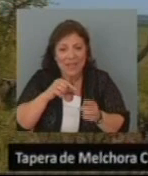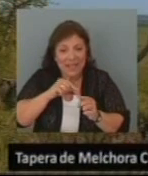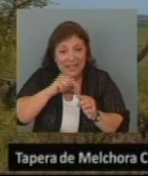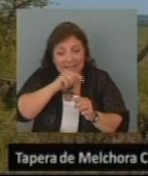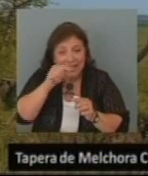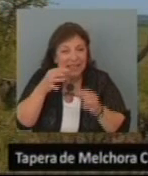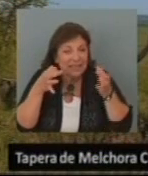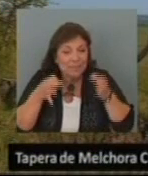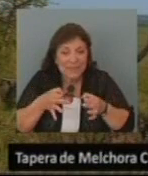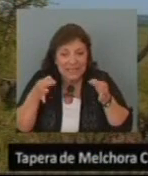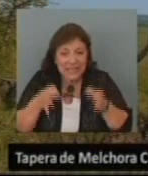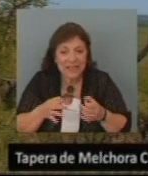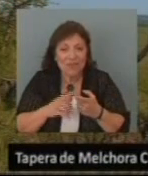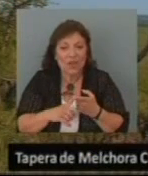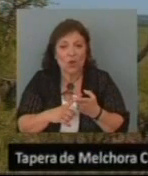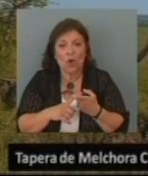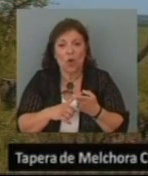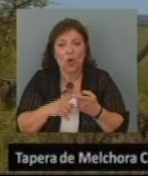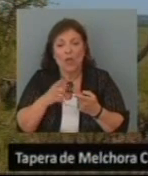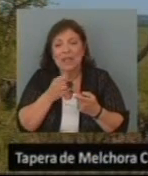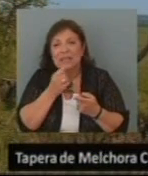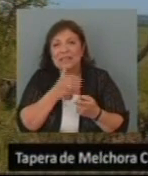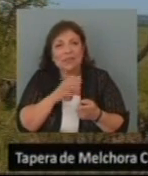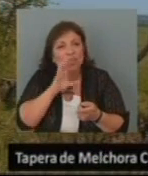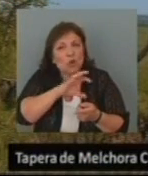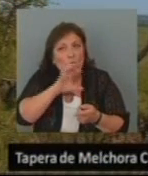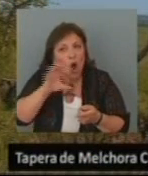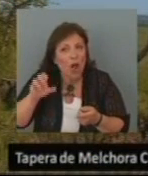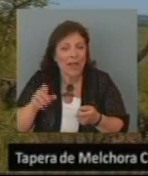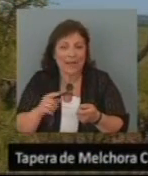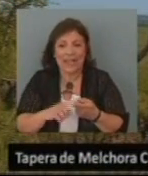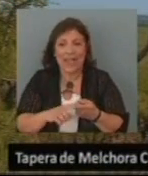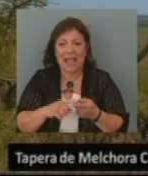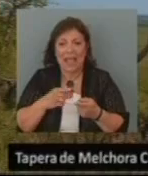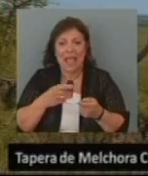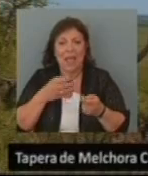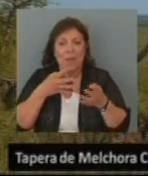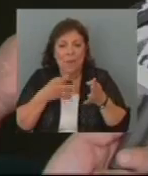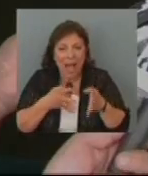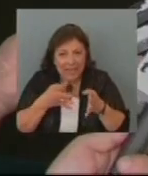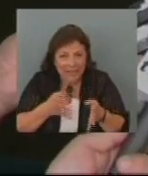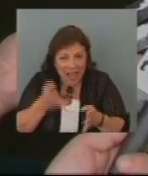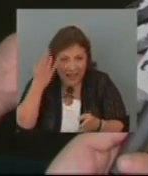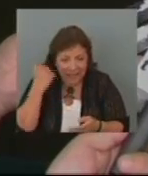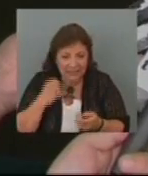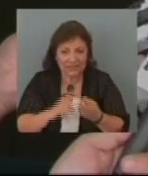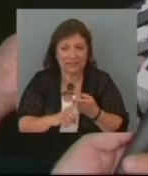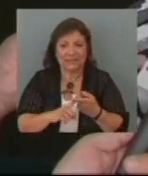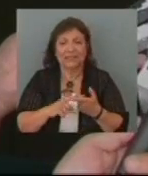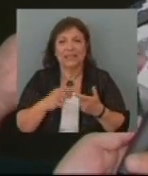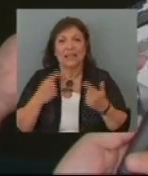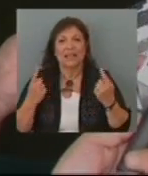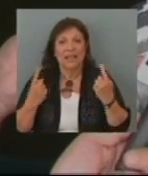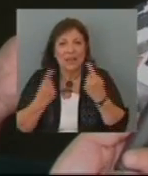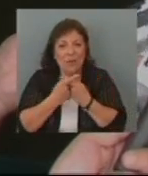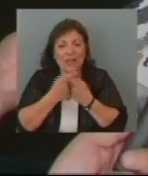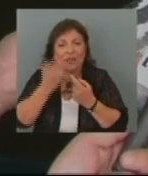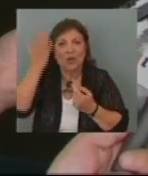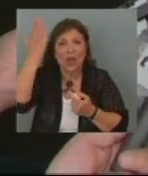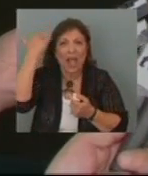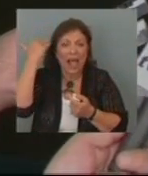específicos con el contenido histórico de la zona, desde batallas, desde el encuentro con lo que